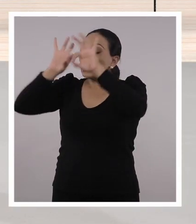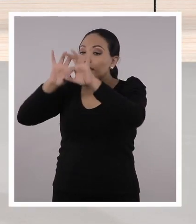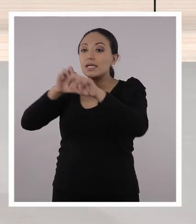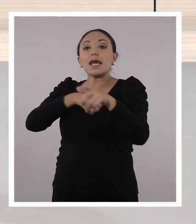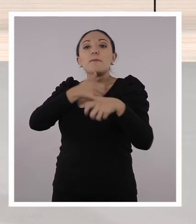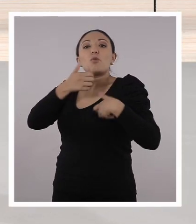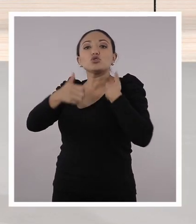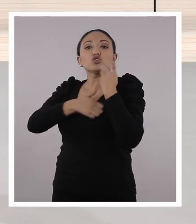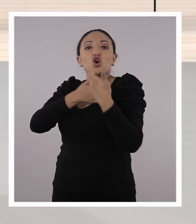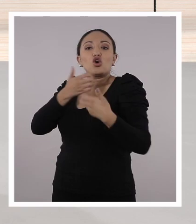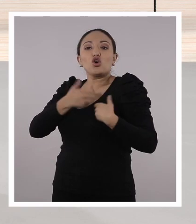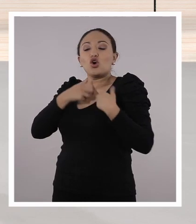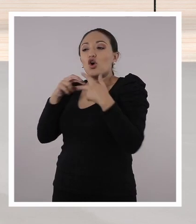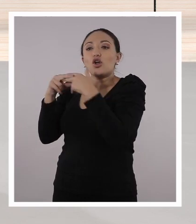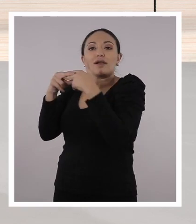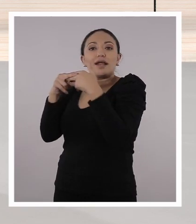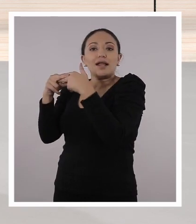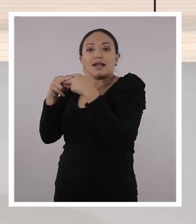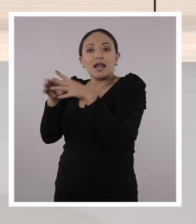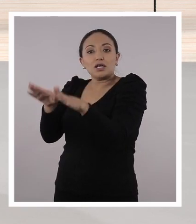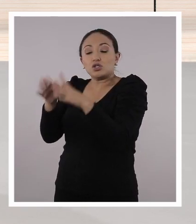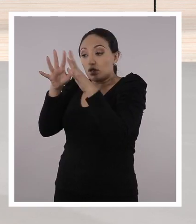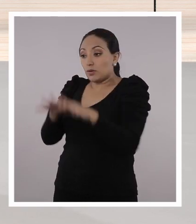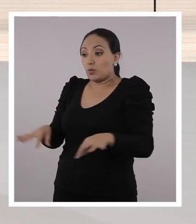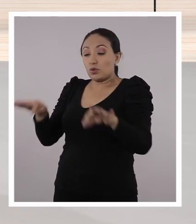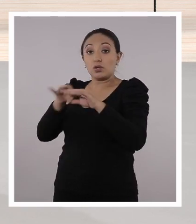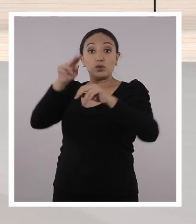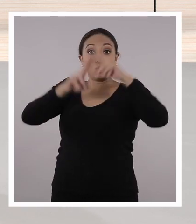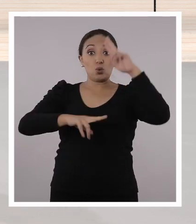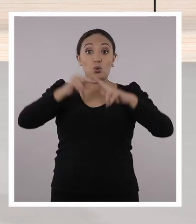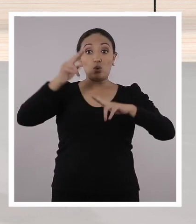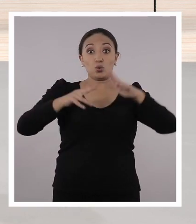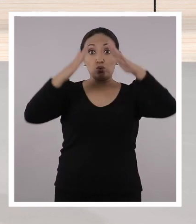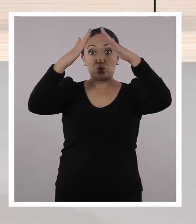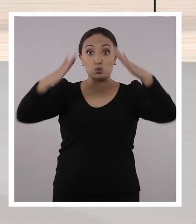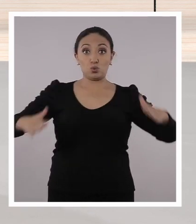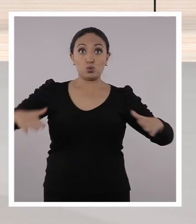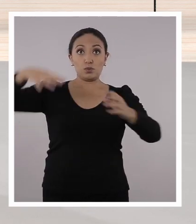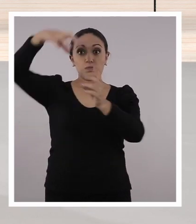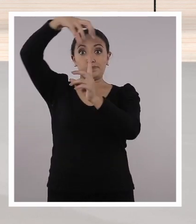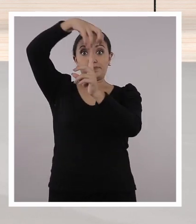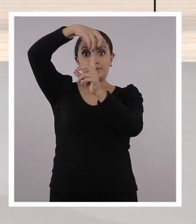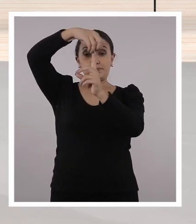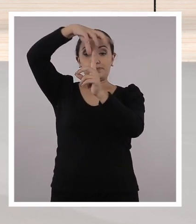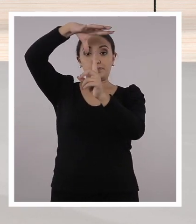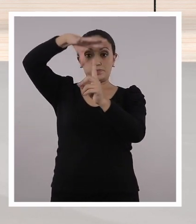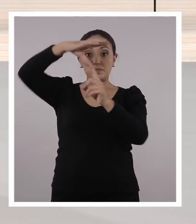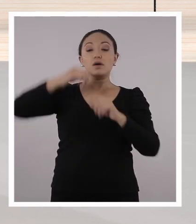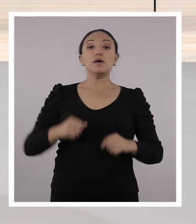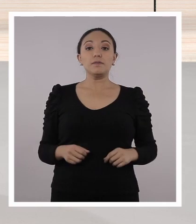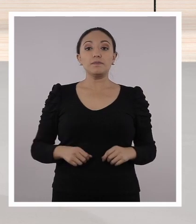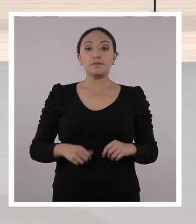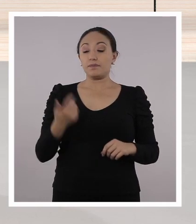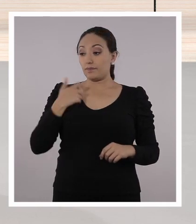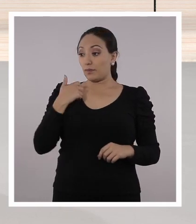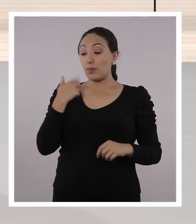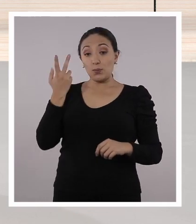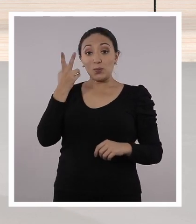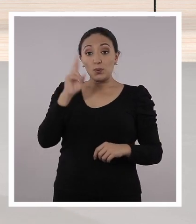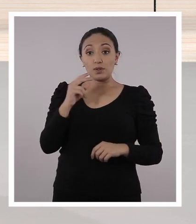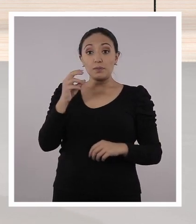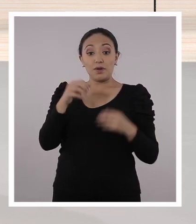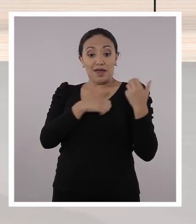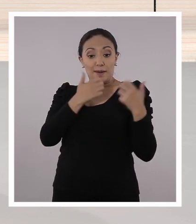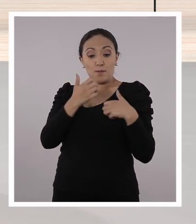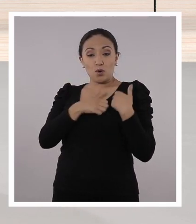una relación más emocional con este momento histórico de nuestro país, que fue la construcción del monumento de la mitad del mundo. En este caso, yo también tengo